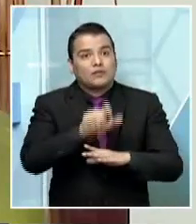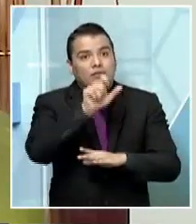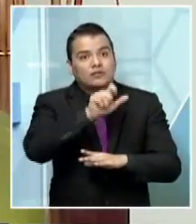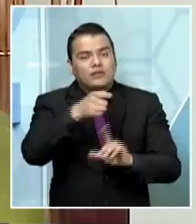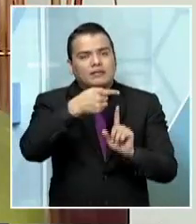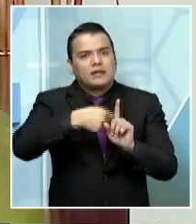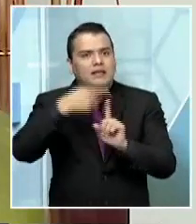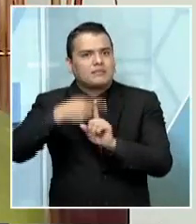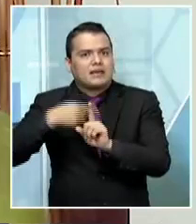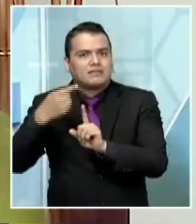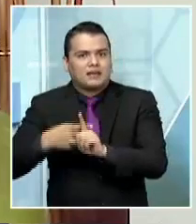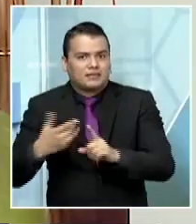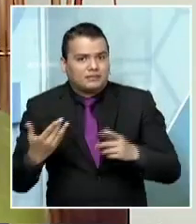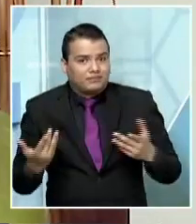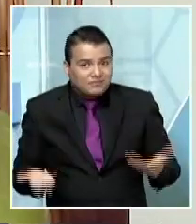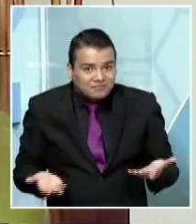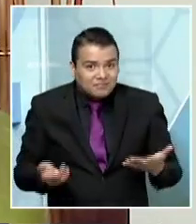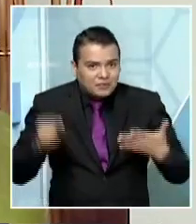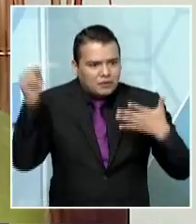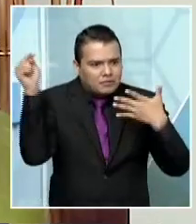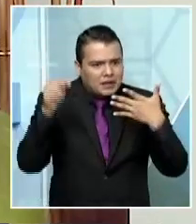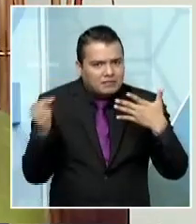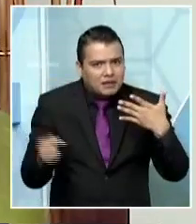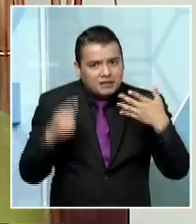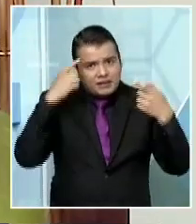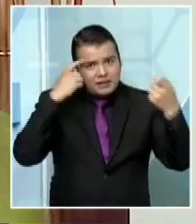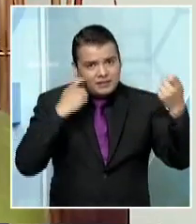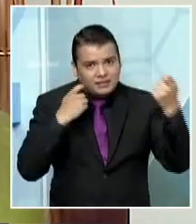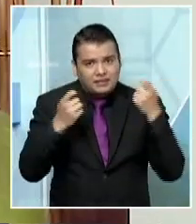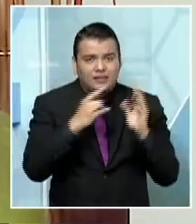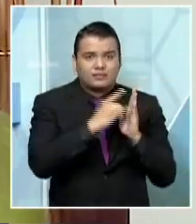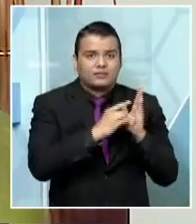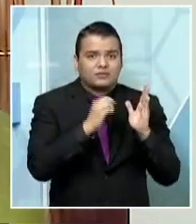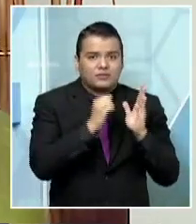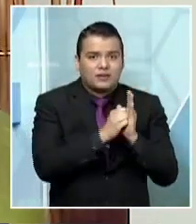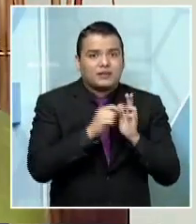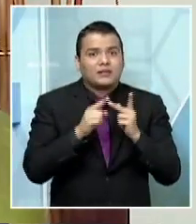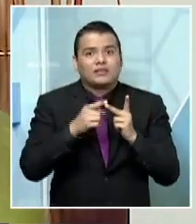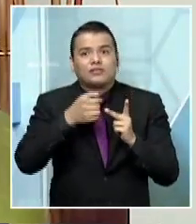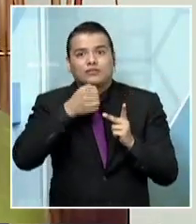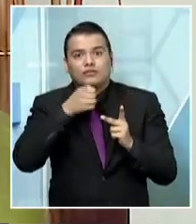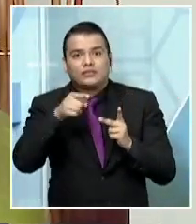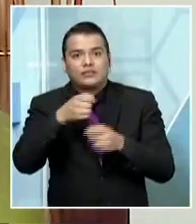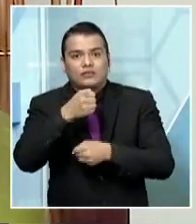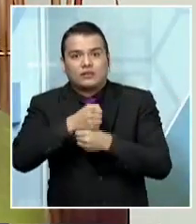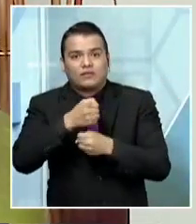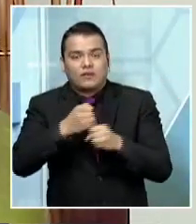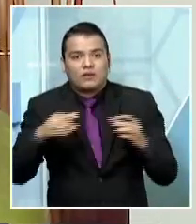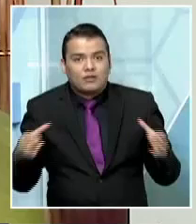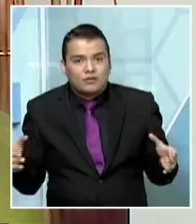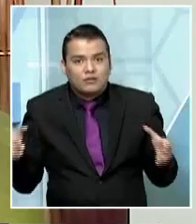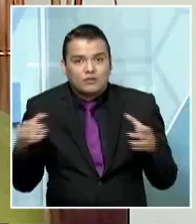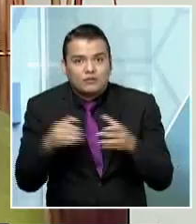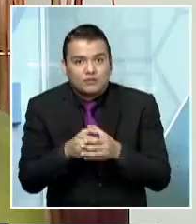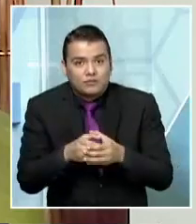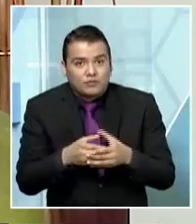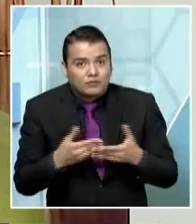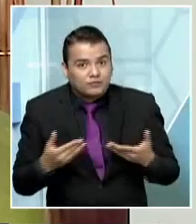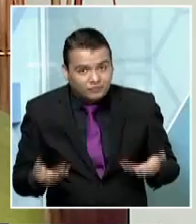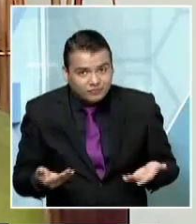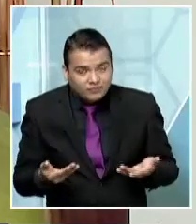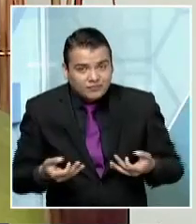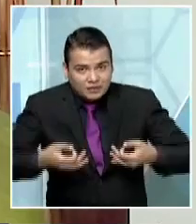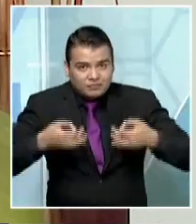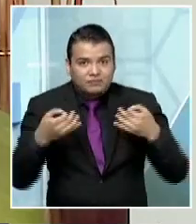la versatilidad que le permite la Universidad Autónoma, la versatilidad que le permite el equipo, el talento humano y de producción